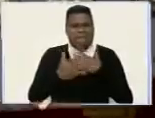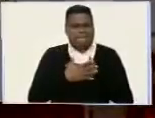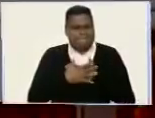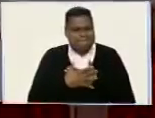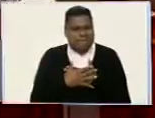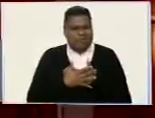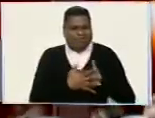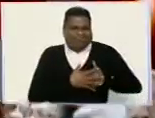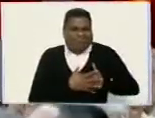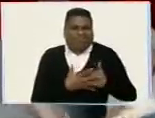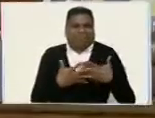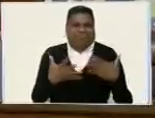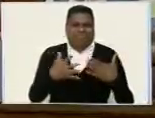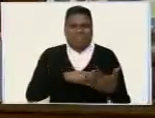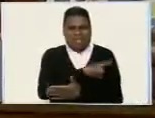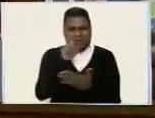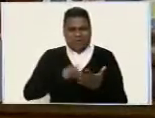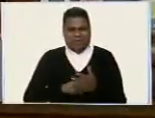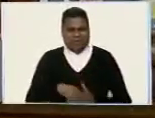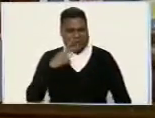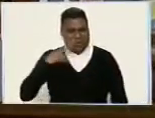de su entrega, ¿verdad?